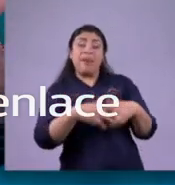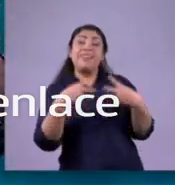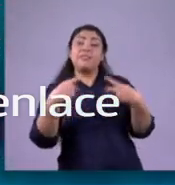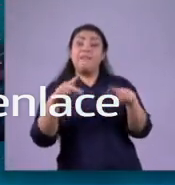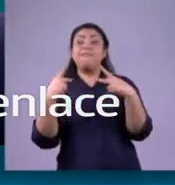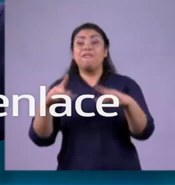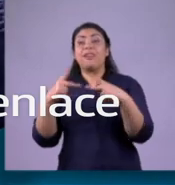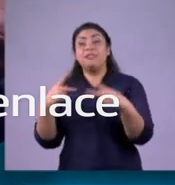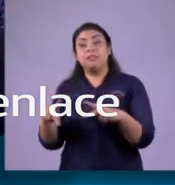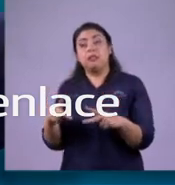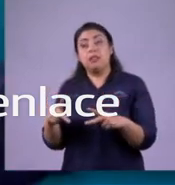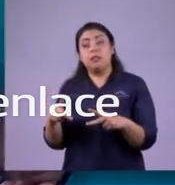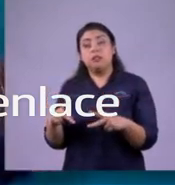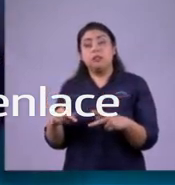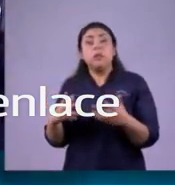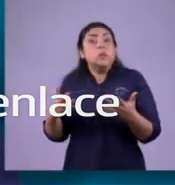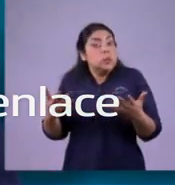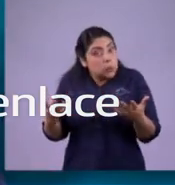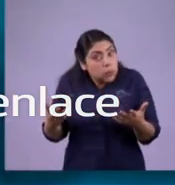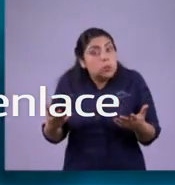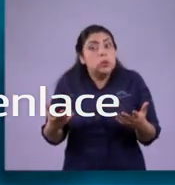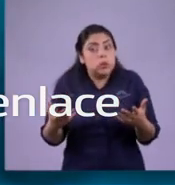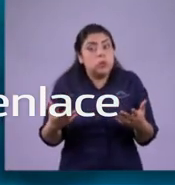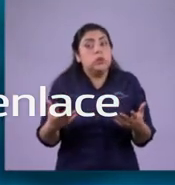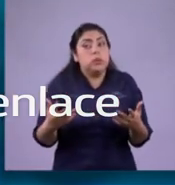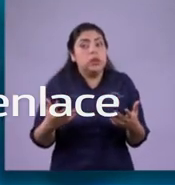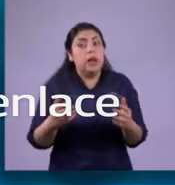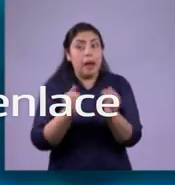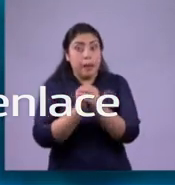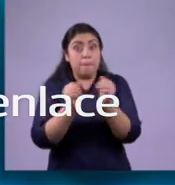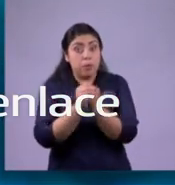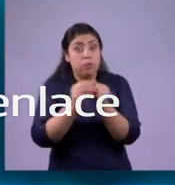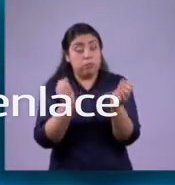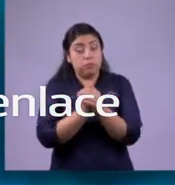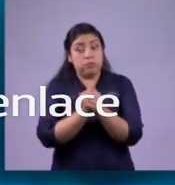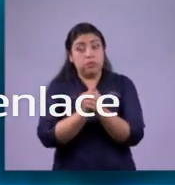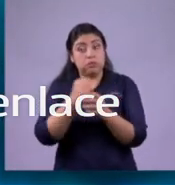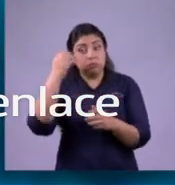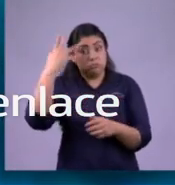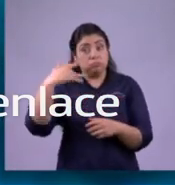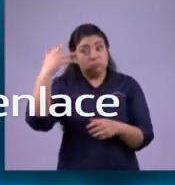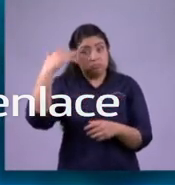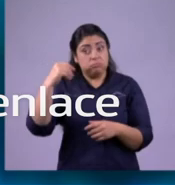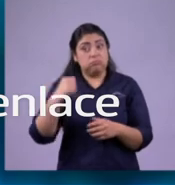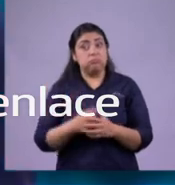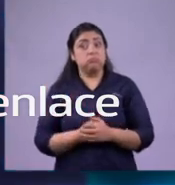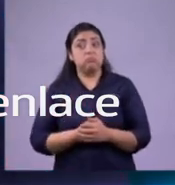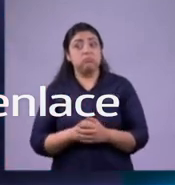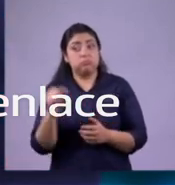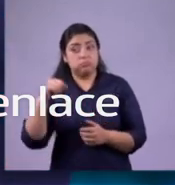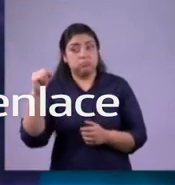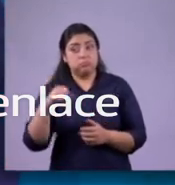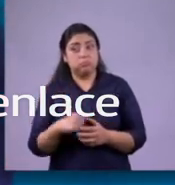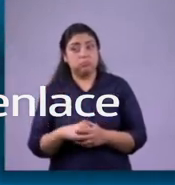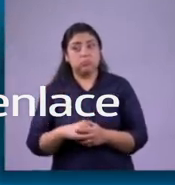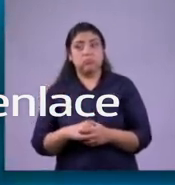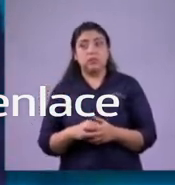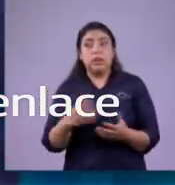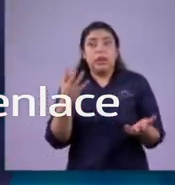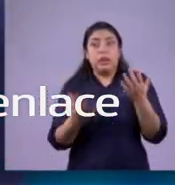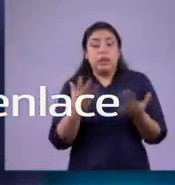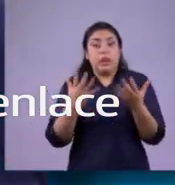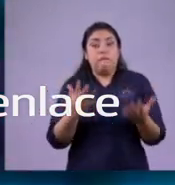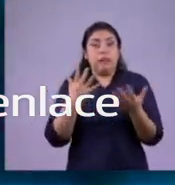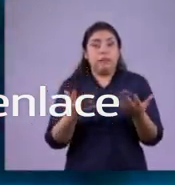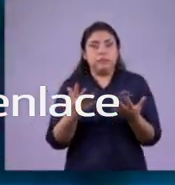no escisión afán de todos los días no es eso lo que salir todos los días cuando vas a trabajar y luego a veces se nos acusan a las